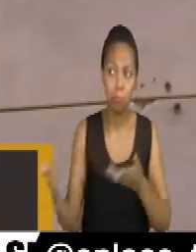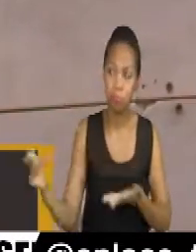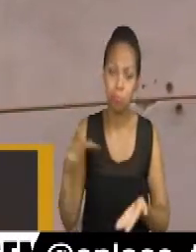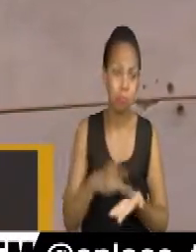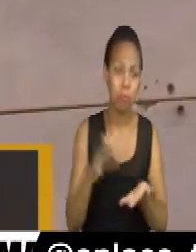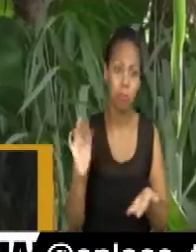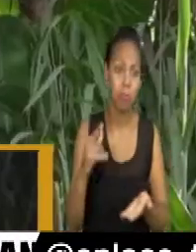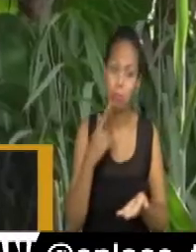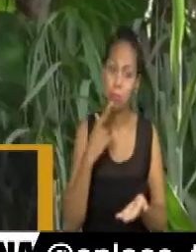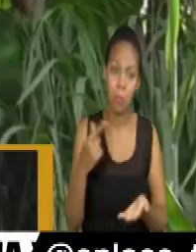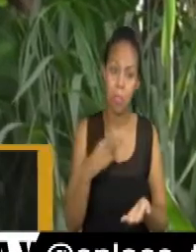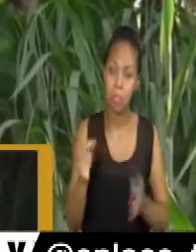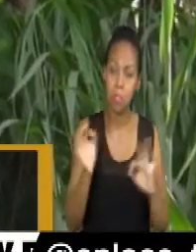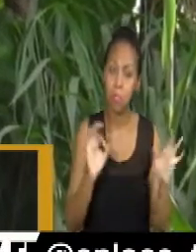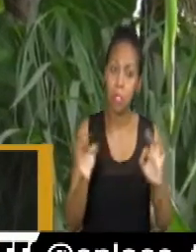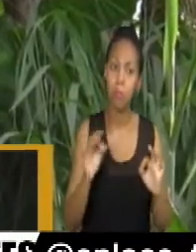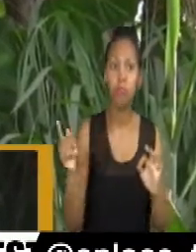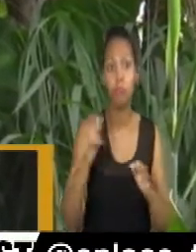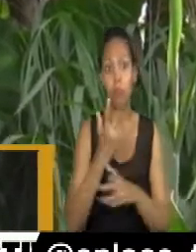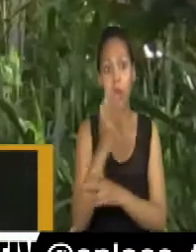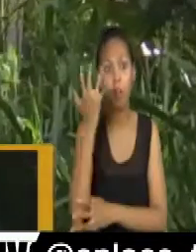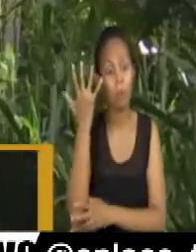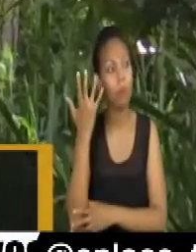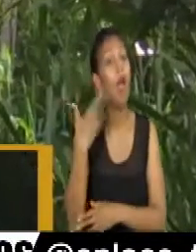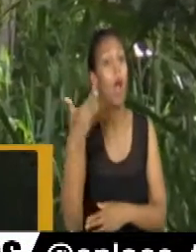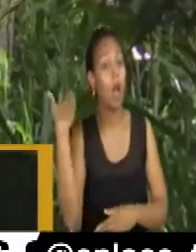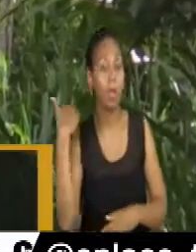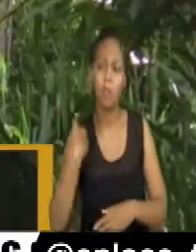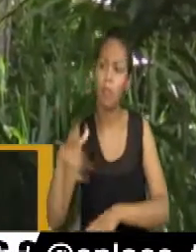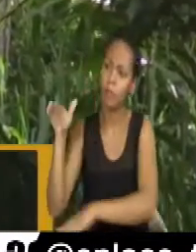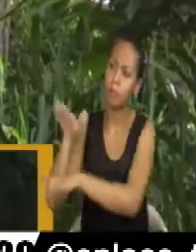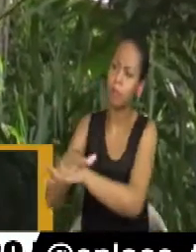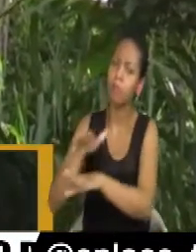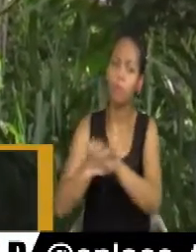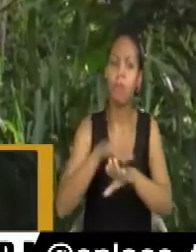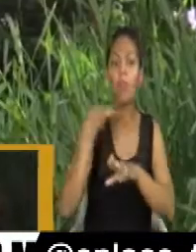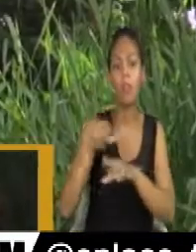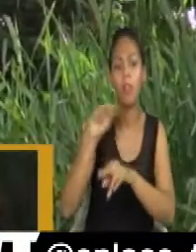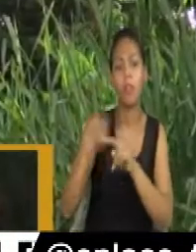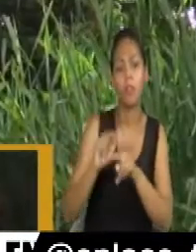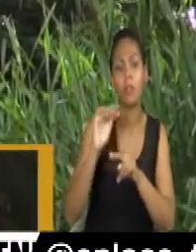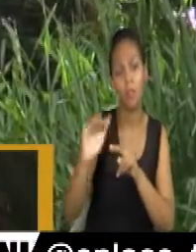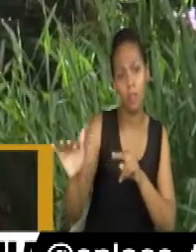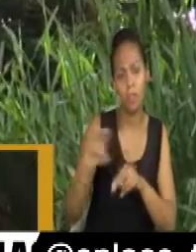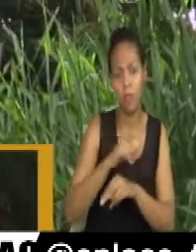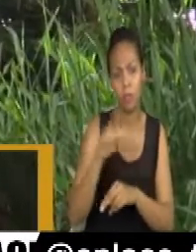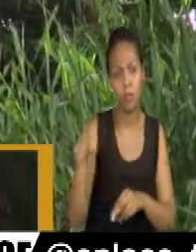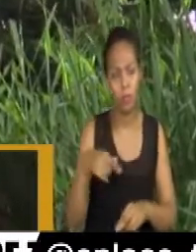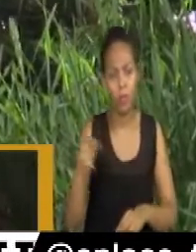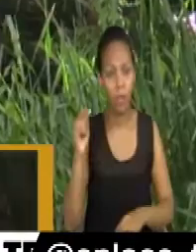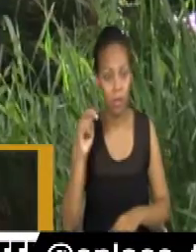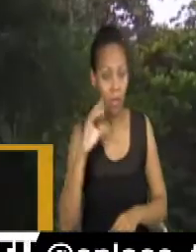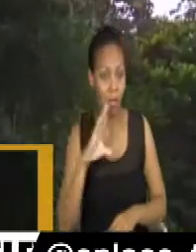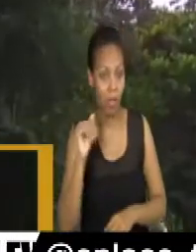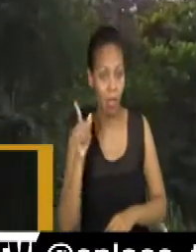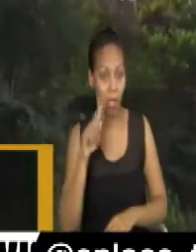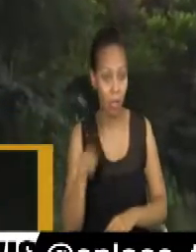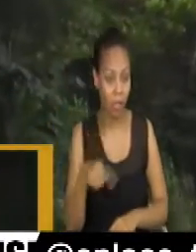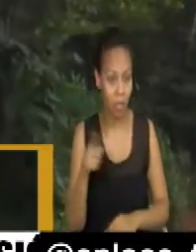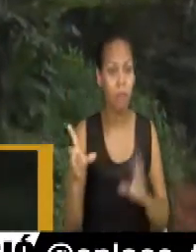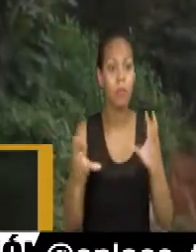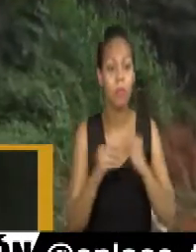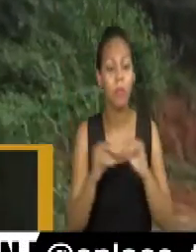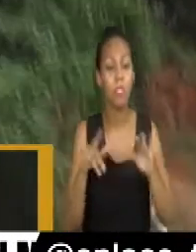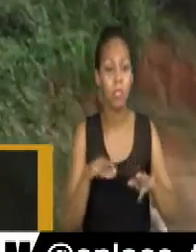para cortarlo. A pesar de las solicitudes que le han hecho a la autoridad ambiental, en este caso la Corporación Autónoma de Santander CAS, y a la Secretaría de Medio